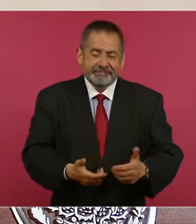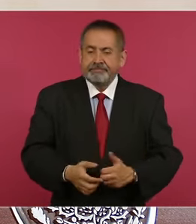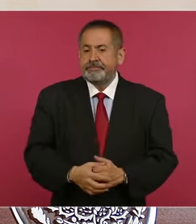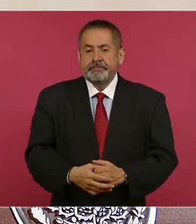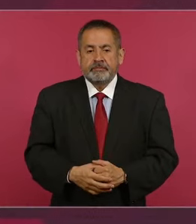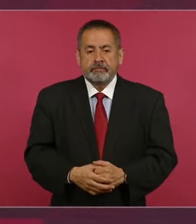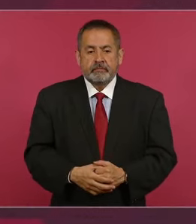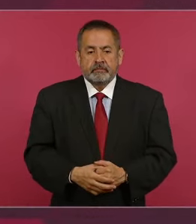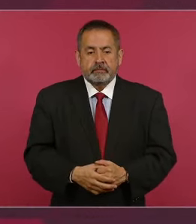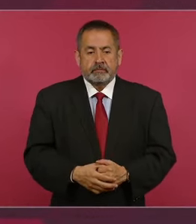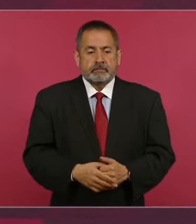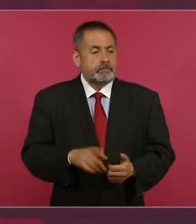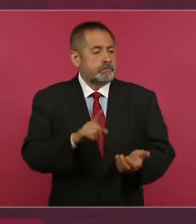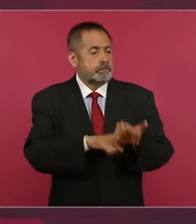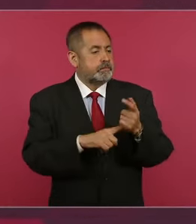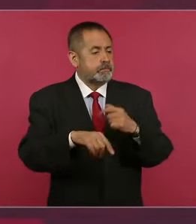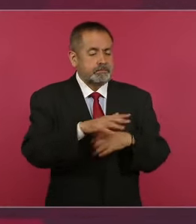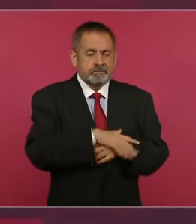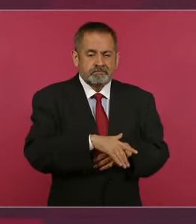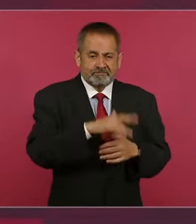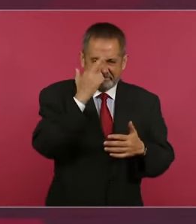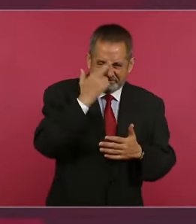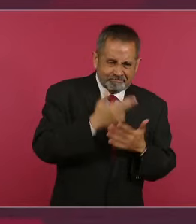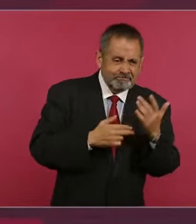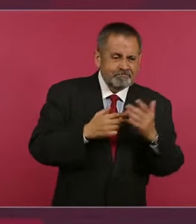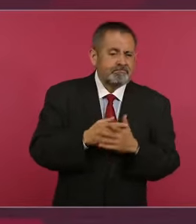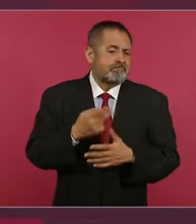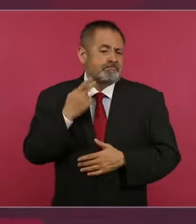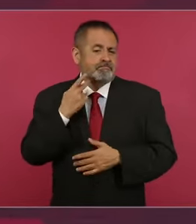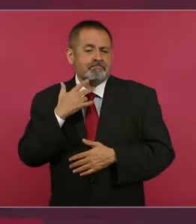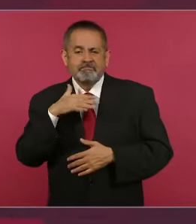y a delincuentes de cuello blanco.